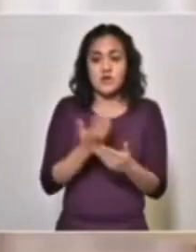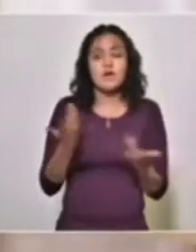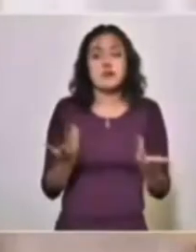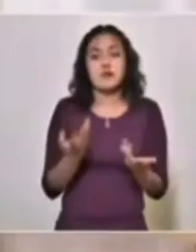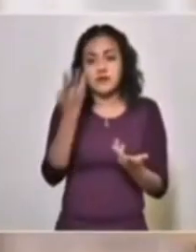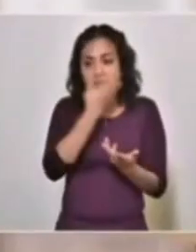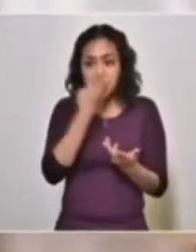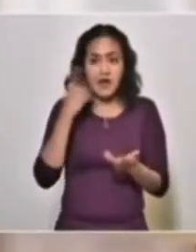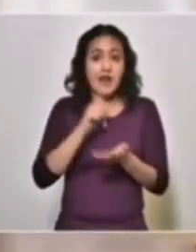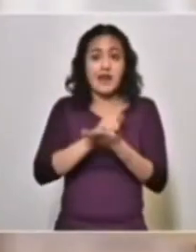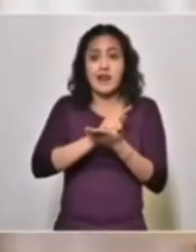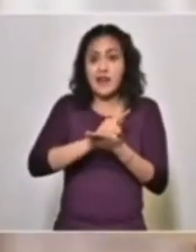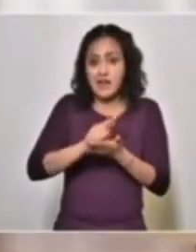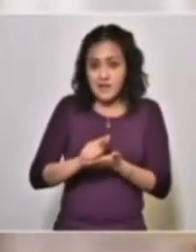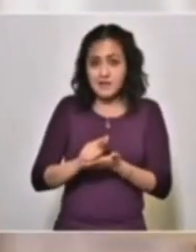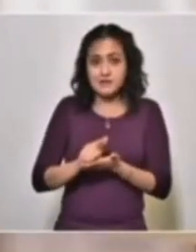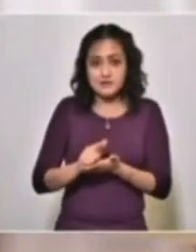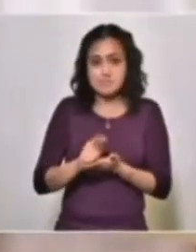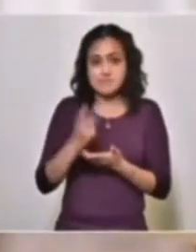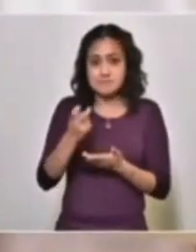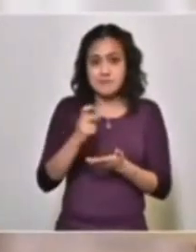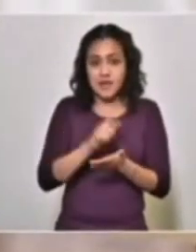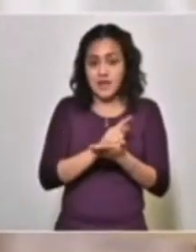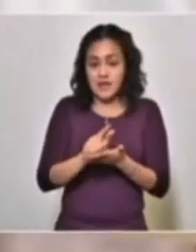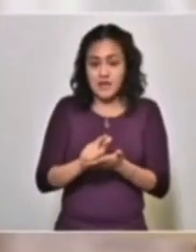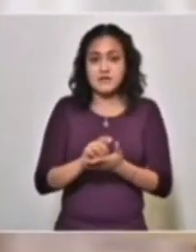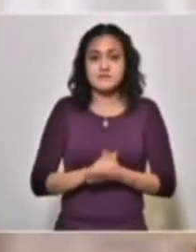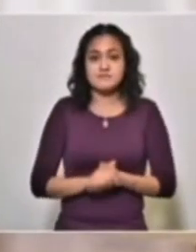limpio limpio sí